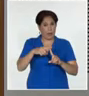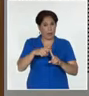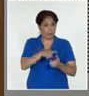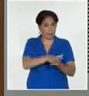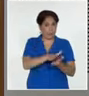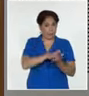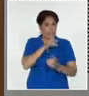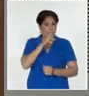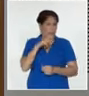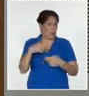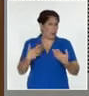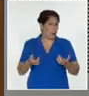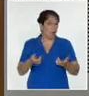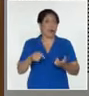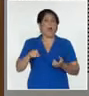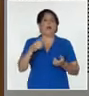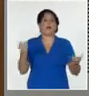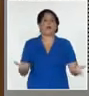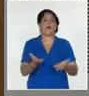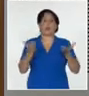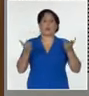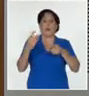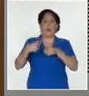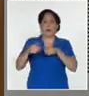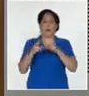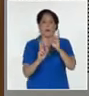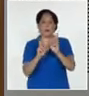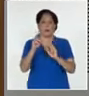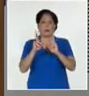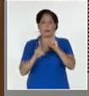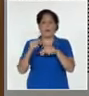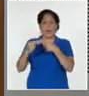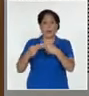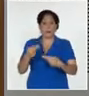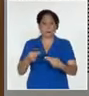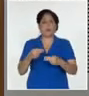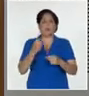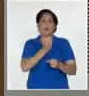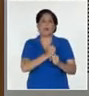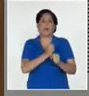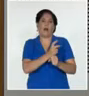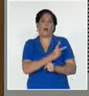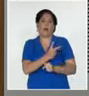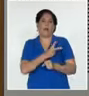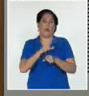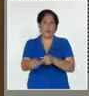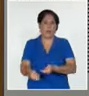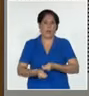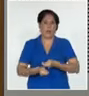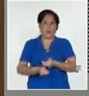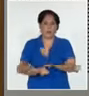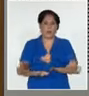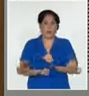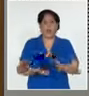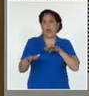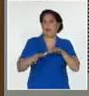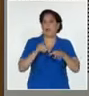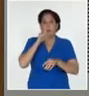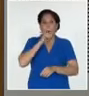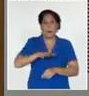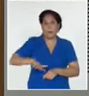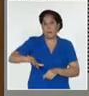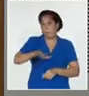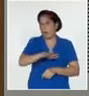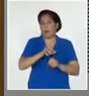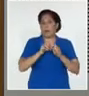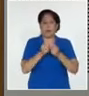CDR están la recuperación de materias primas, el trabajo voluntario en labores agrícolas y las acciones desde el barrio para evitar la